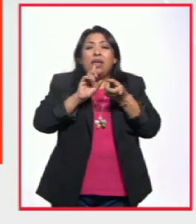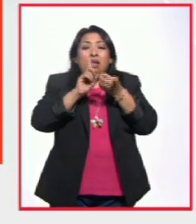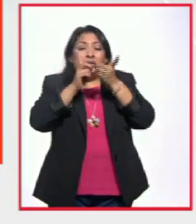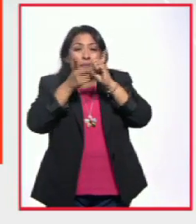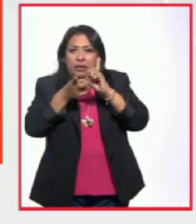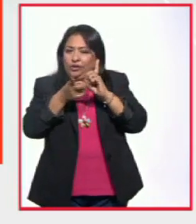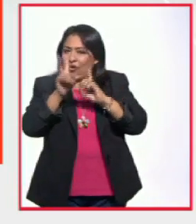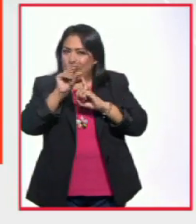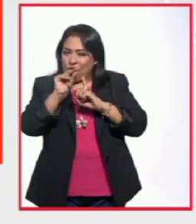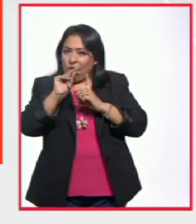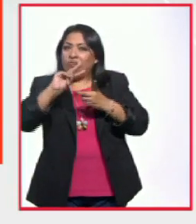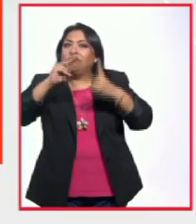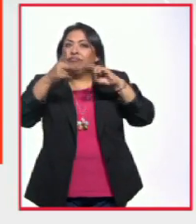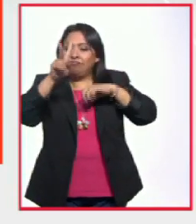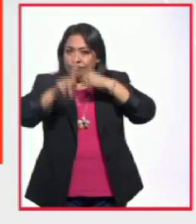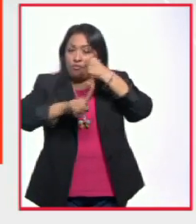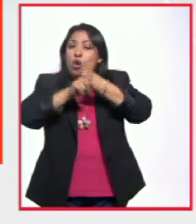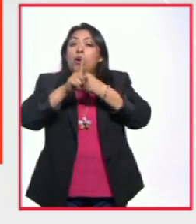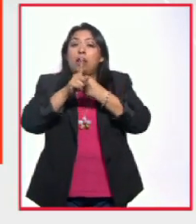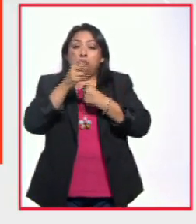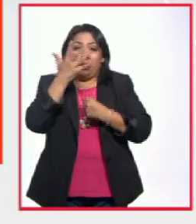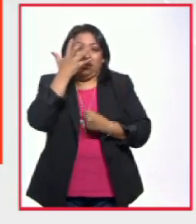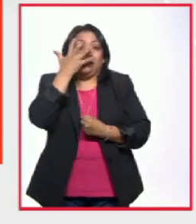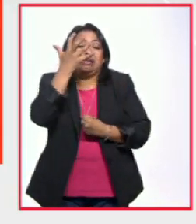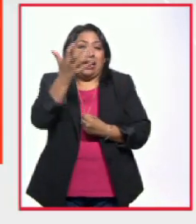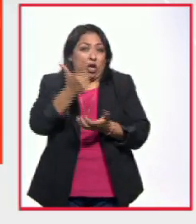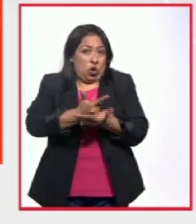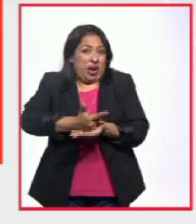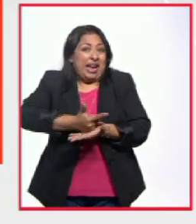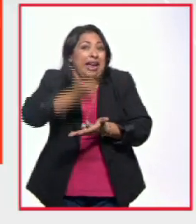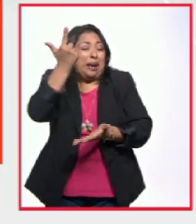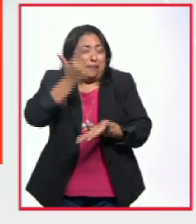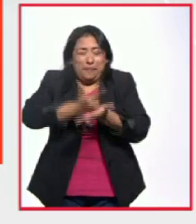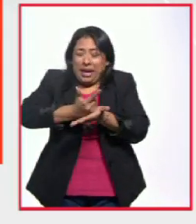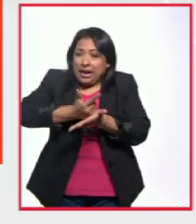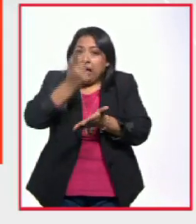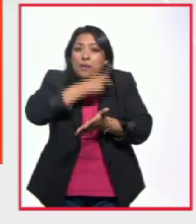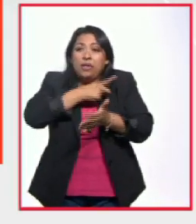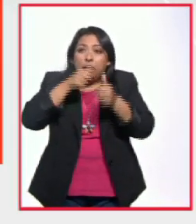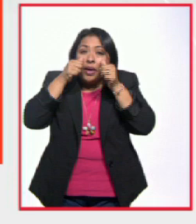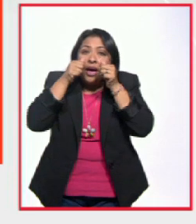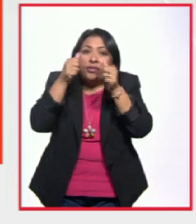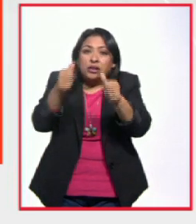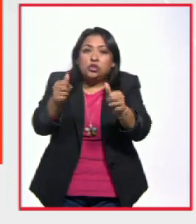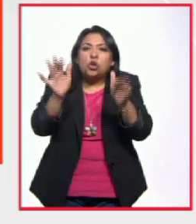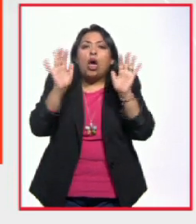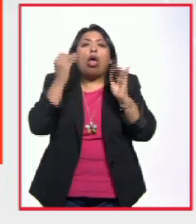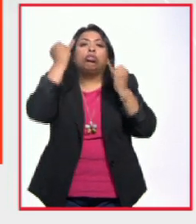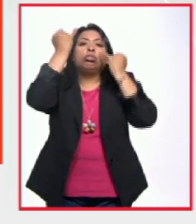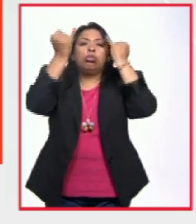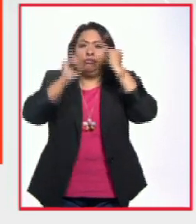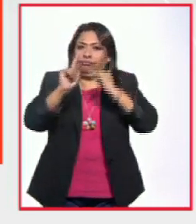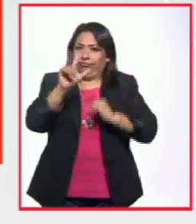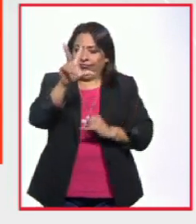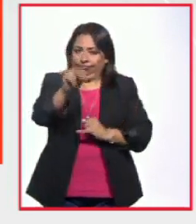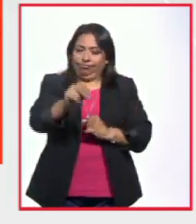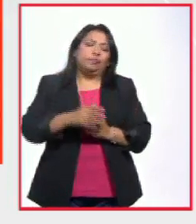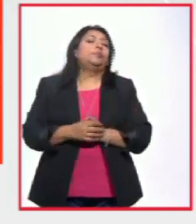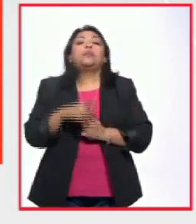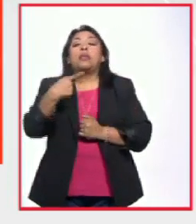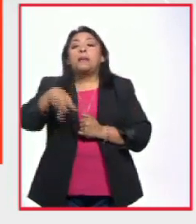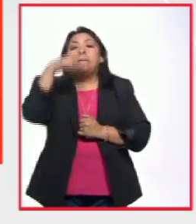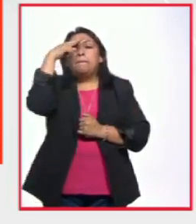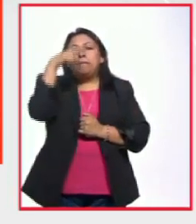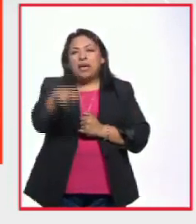al contrario, es un problema severo, severísimo, que hay que ponerle atención. Nadie lo está inventando. En